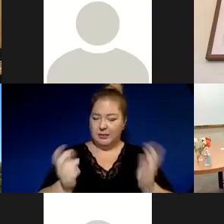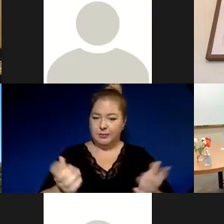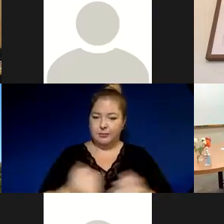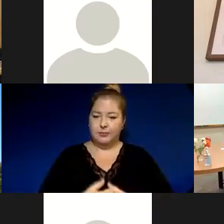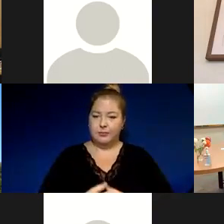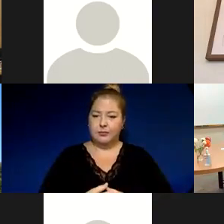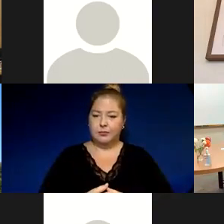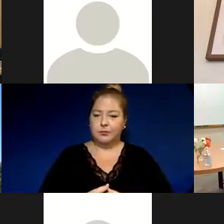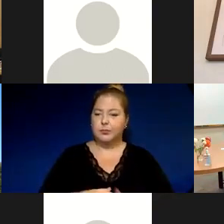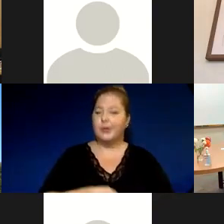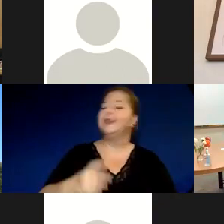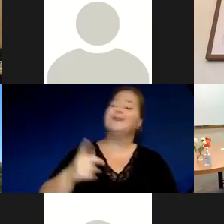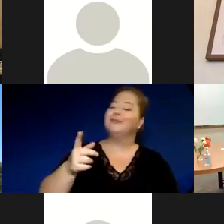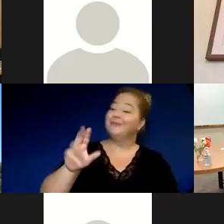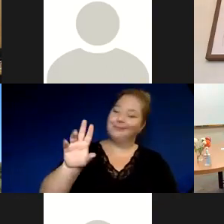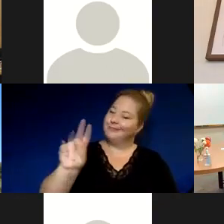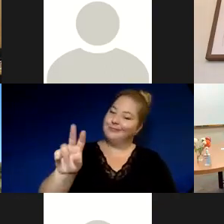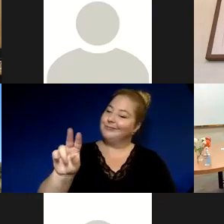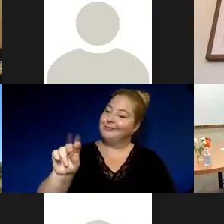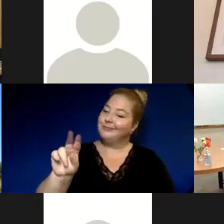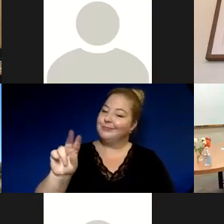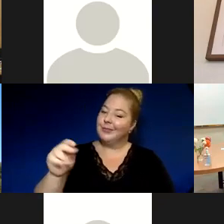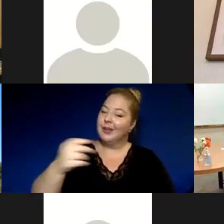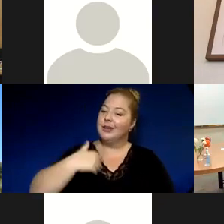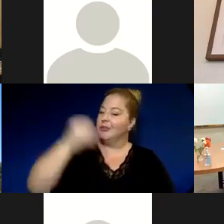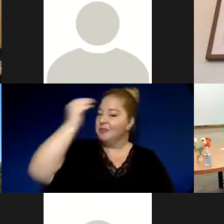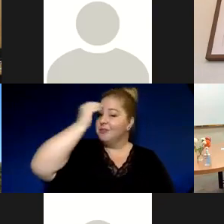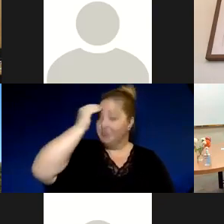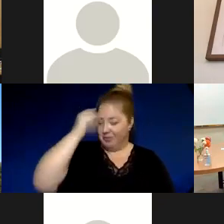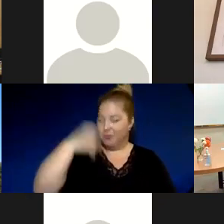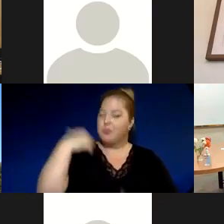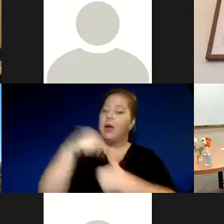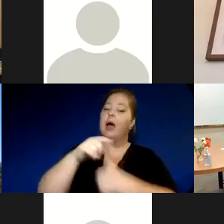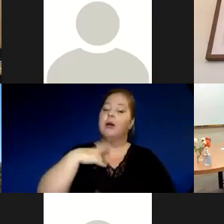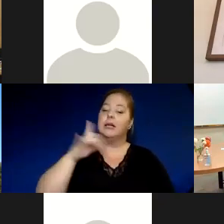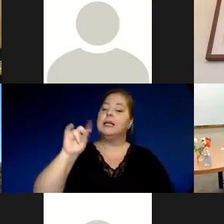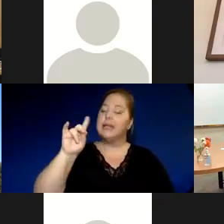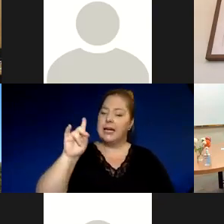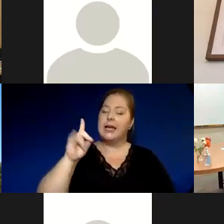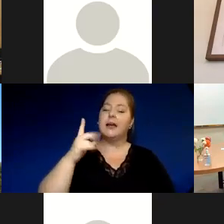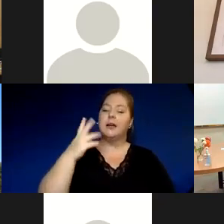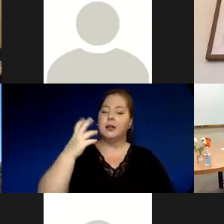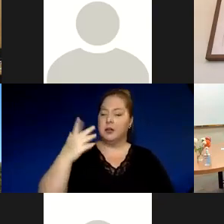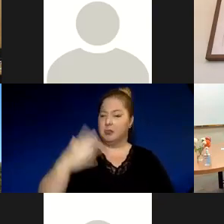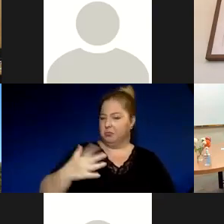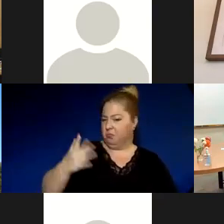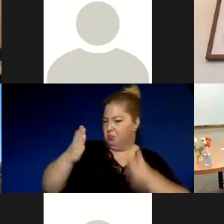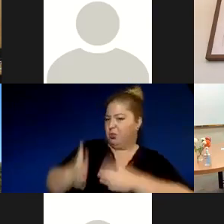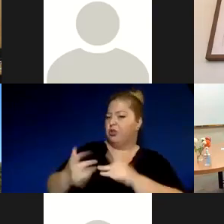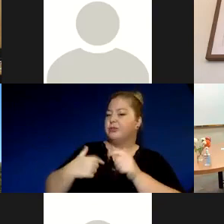venía manejando después de haber estado en vuelo en helicóptero, pues